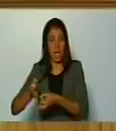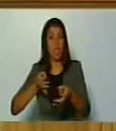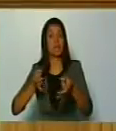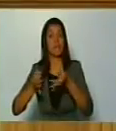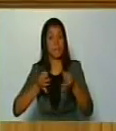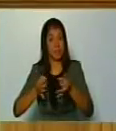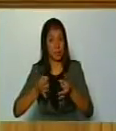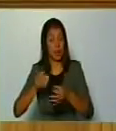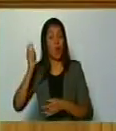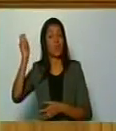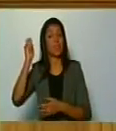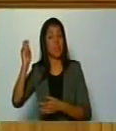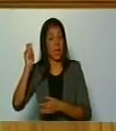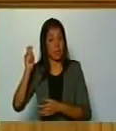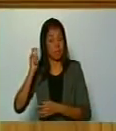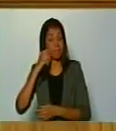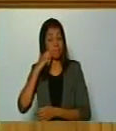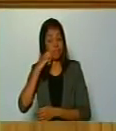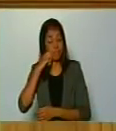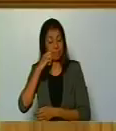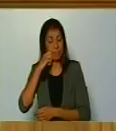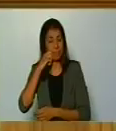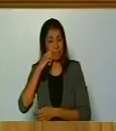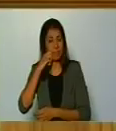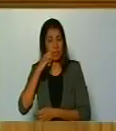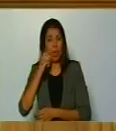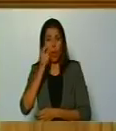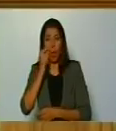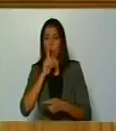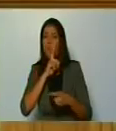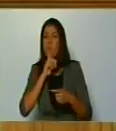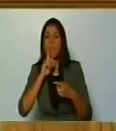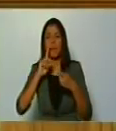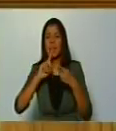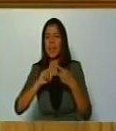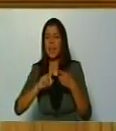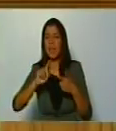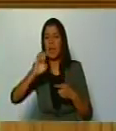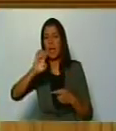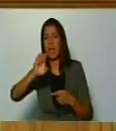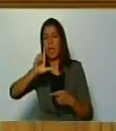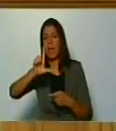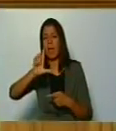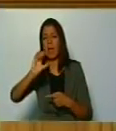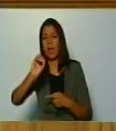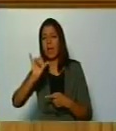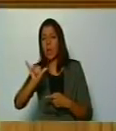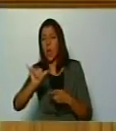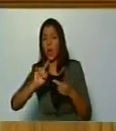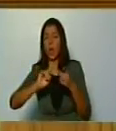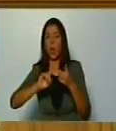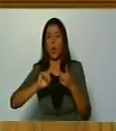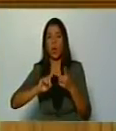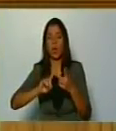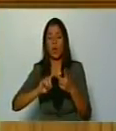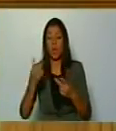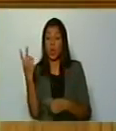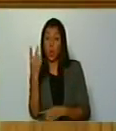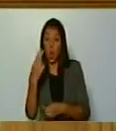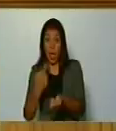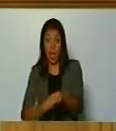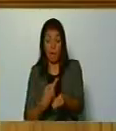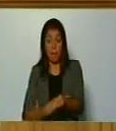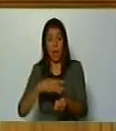enumerar algunos de ellos: Eloy Torres, Gustavo y Eduardo Machado, los hermanos Machado,